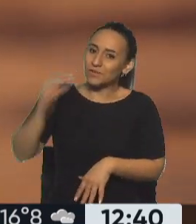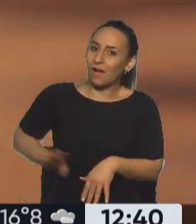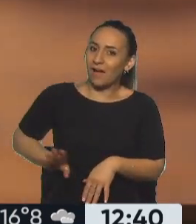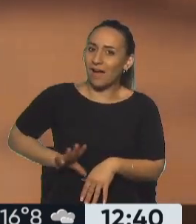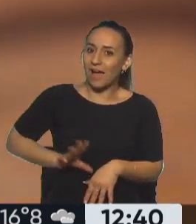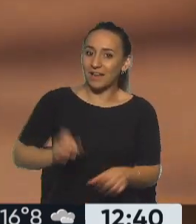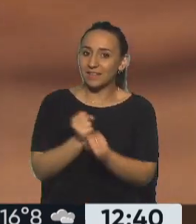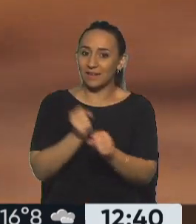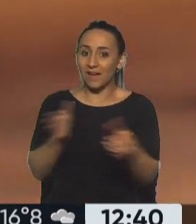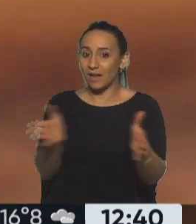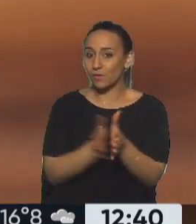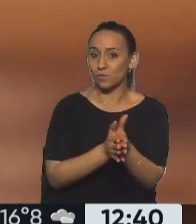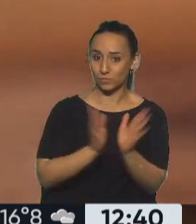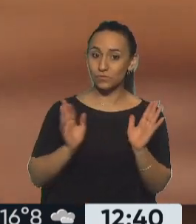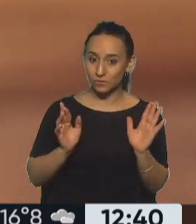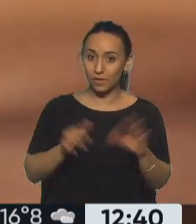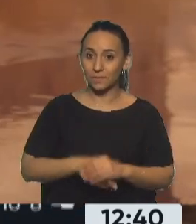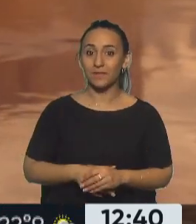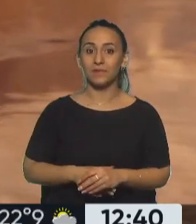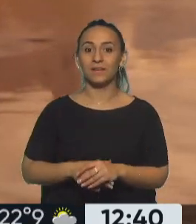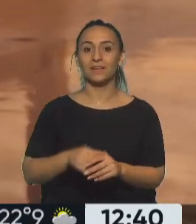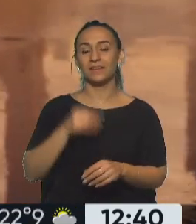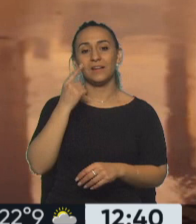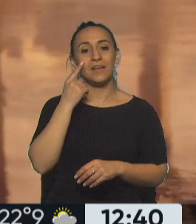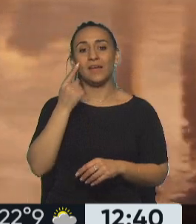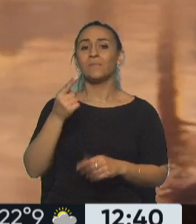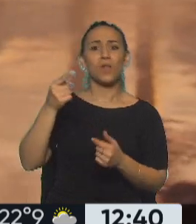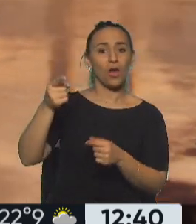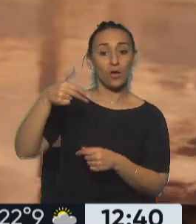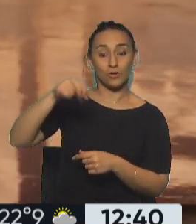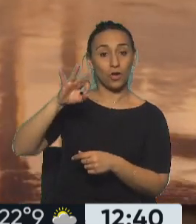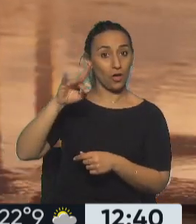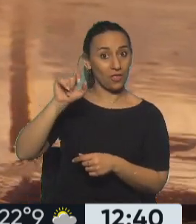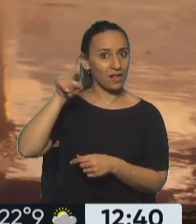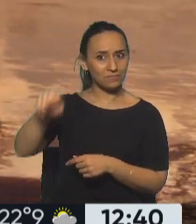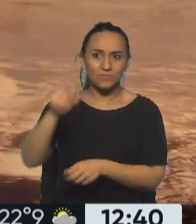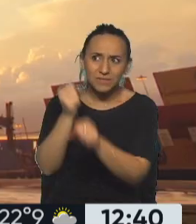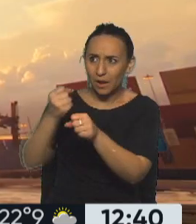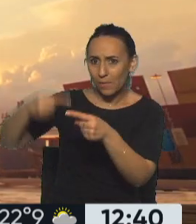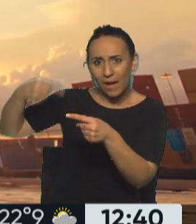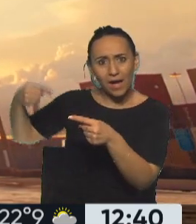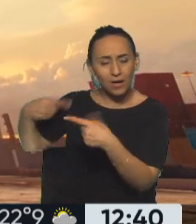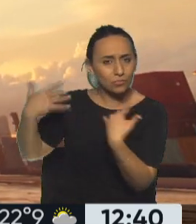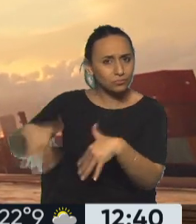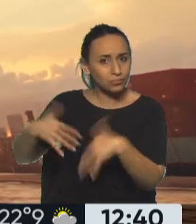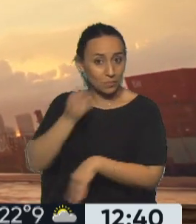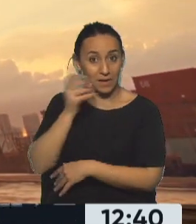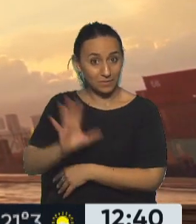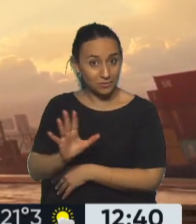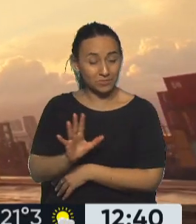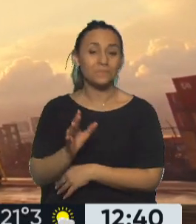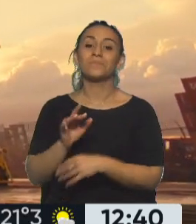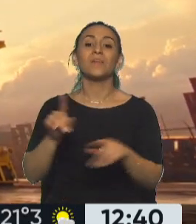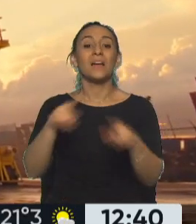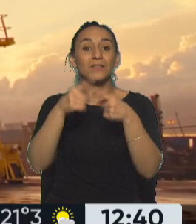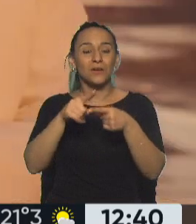Ricky. Y Ricky Martin también. Se deshacen elogios para Cristian Nodal, quien está haciendo un trabajo maravilloso en estos días de la música. Nueva versión, Fuego